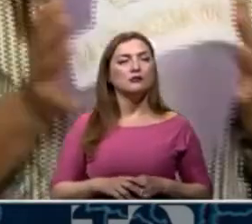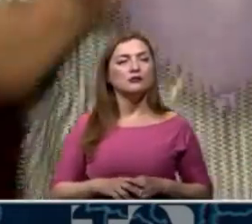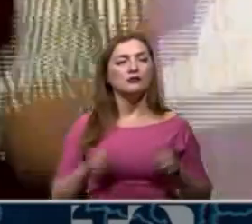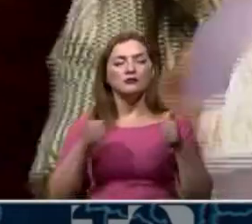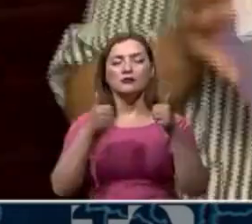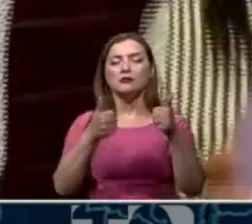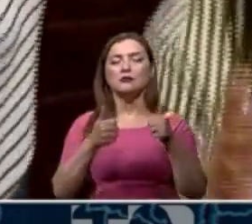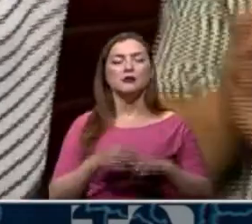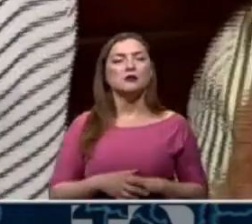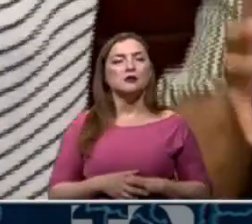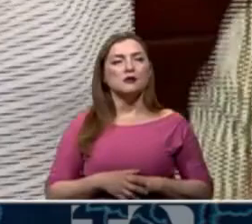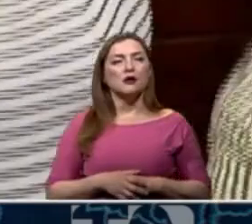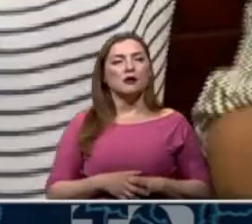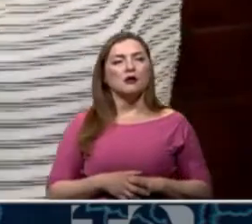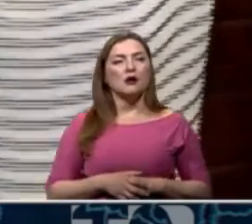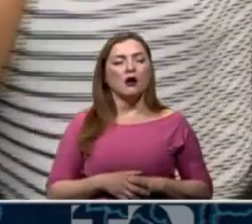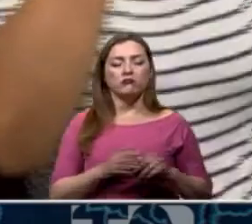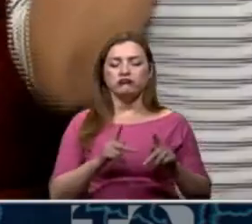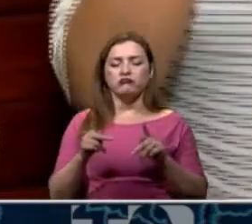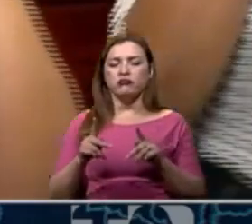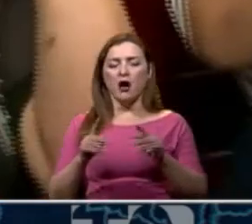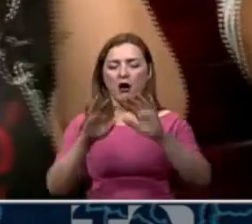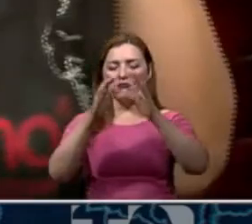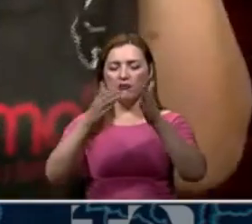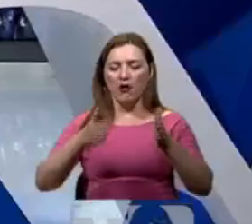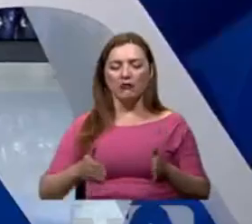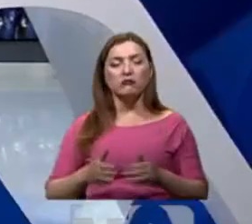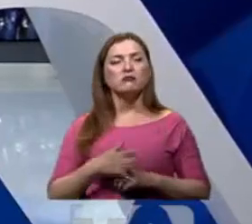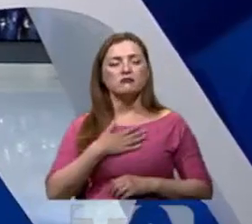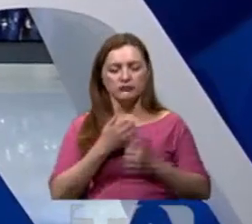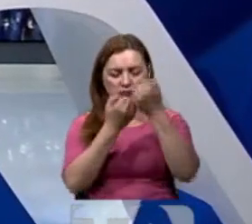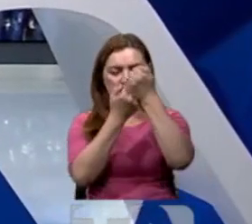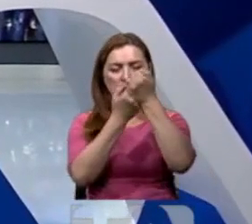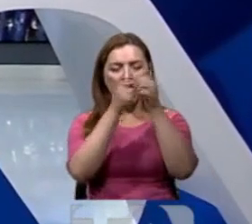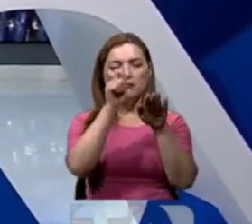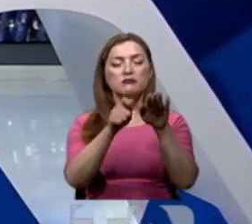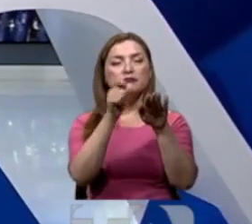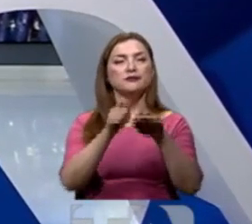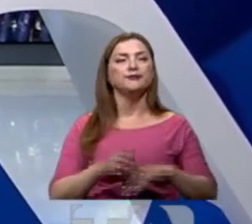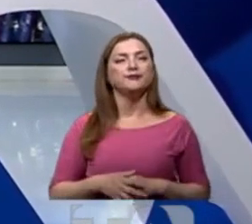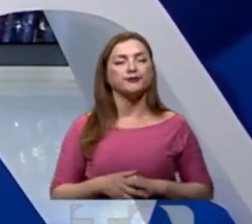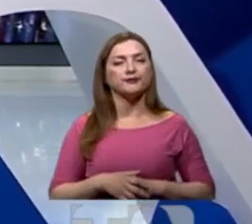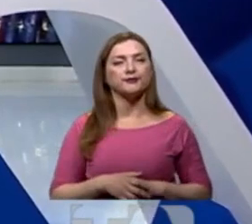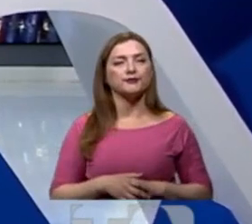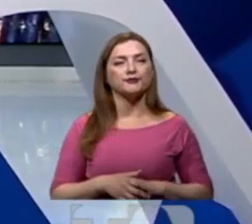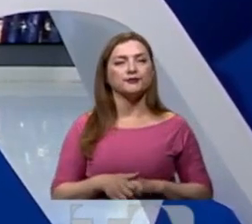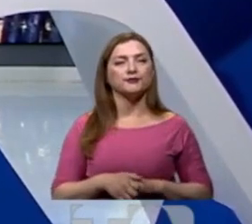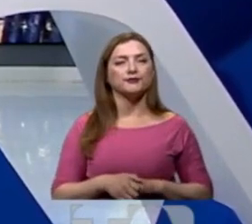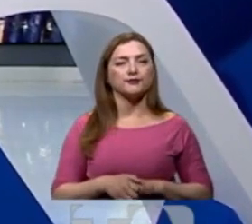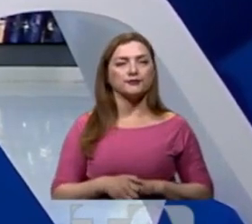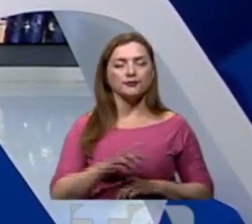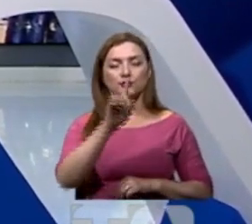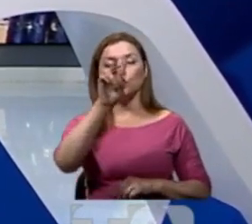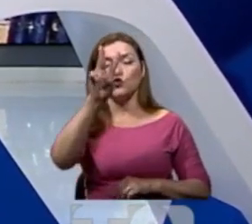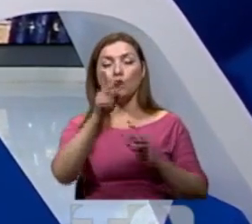Muy bien, sin duda en la tortilla estaban preparadísimos también y yo apoyo al jurado en eso de que quizás darle uno o dos